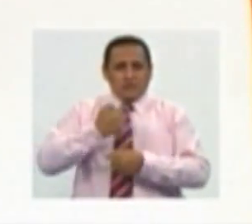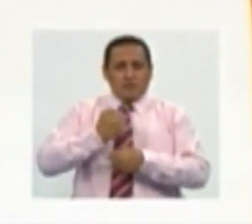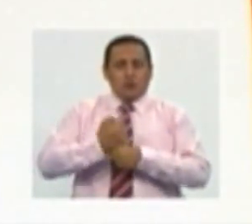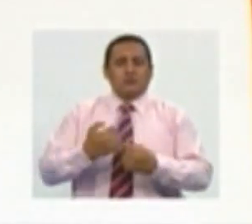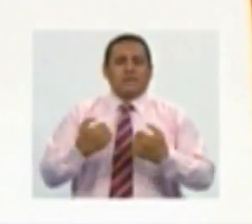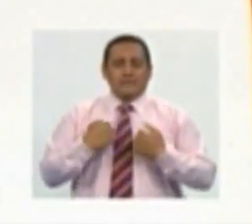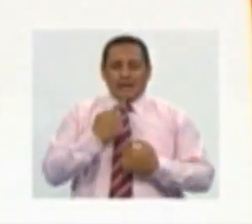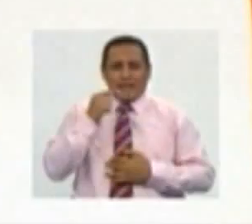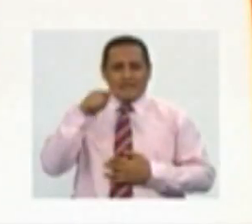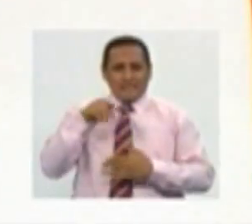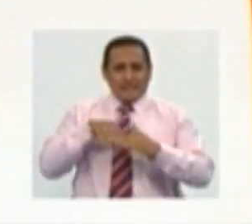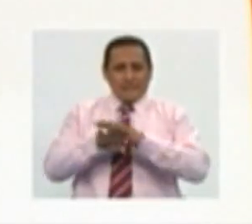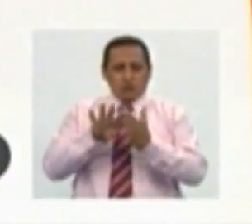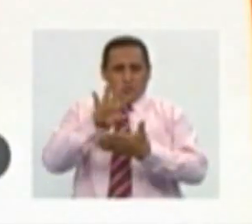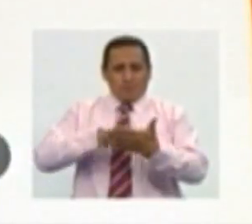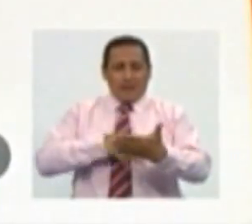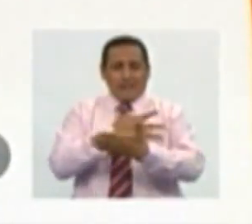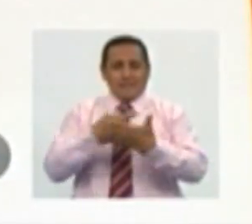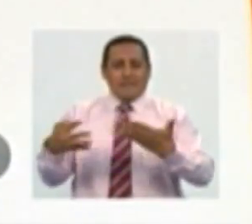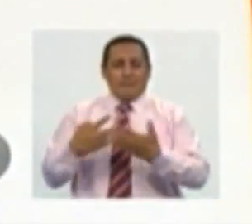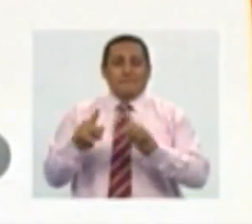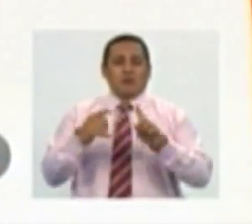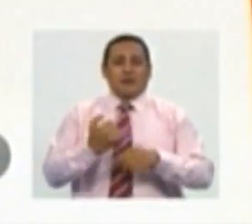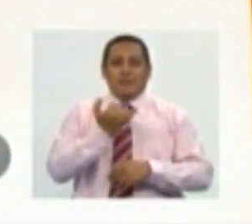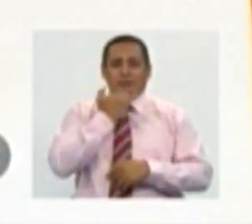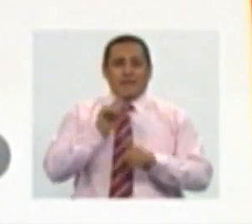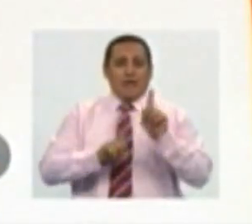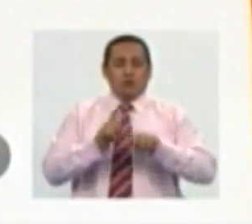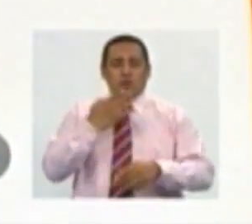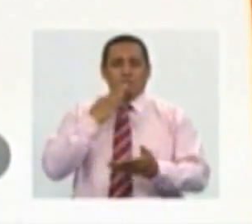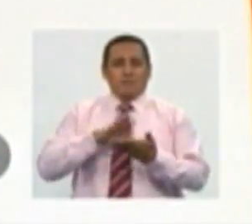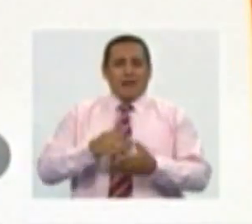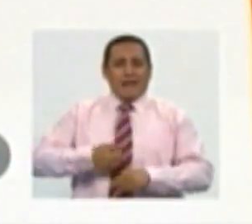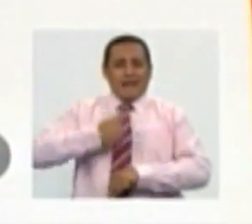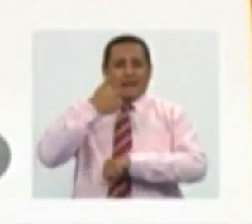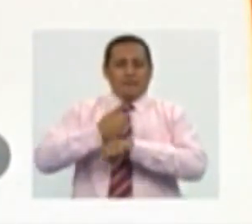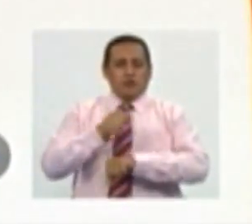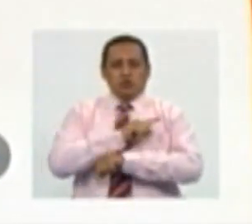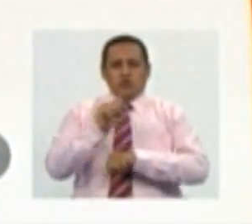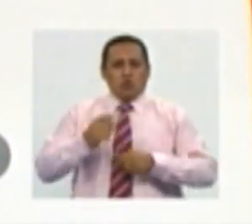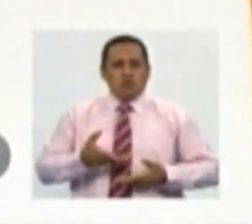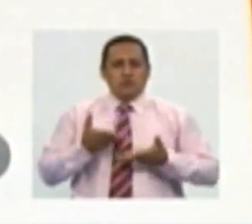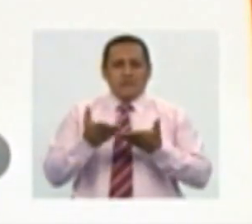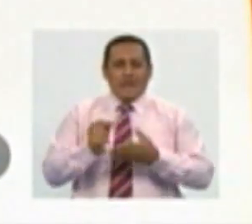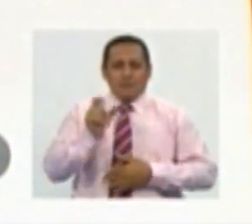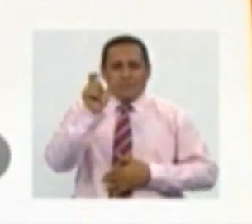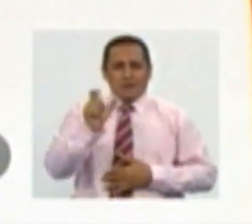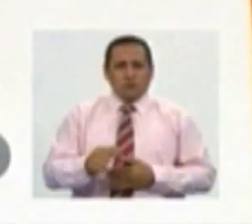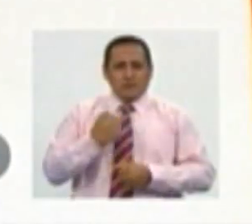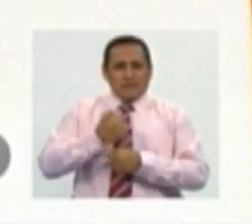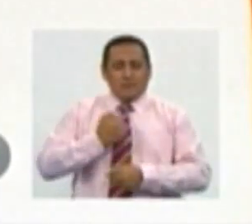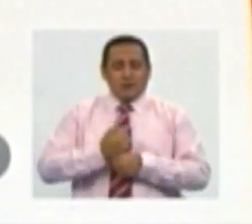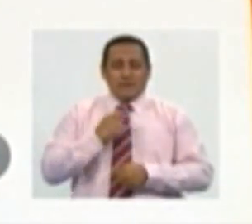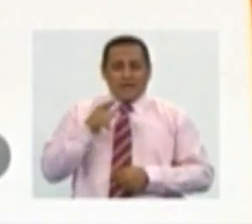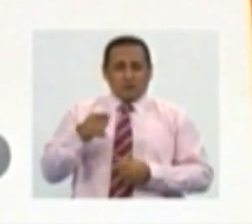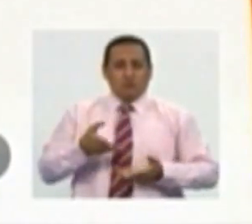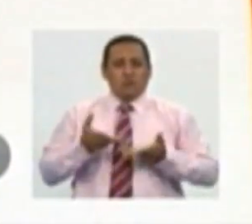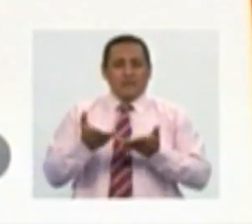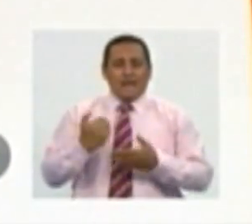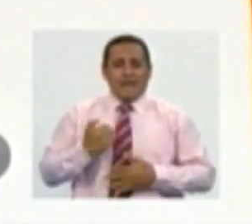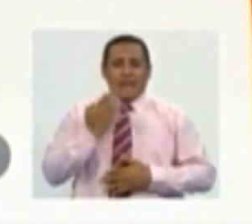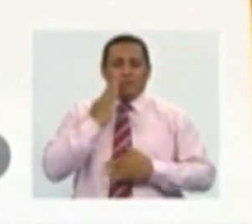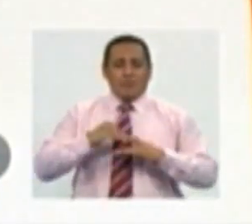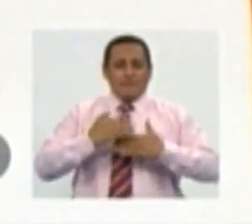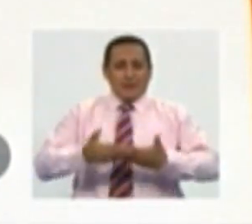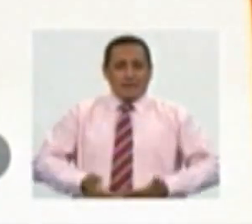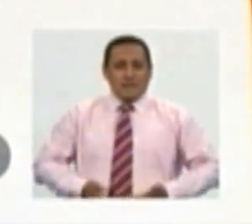trabajo, tendría que estar en planilla con los beneficios. Lo que pasa que algunos malos empleadores no ponen a sus trabajadores en planilla y eso genera evidentemente que la